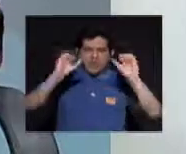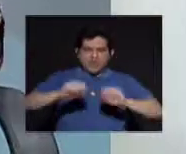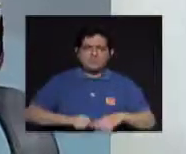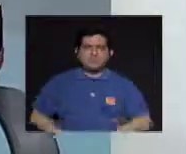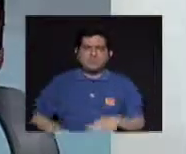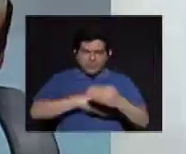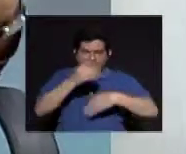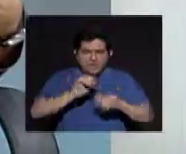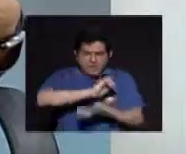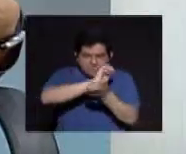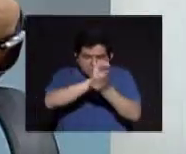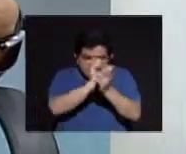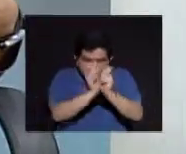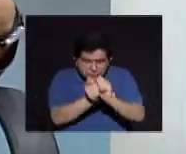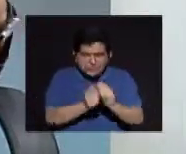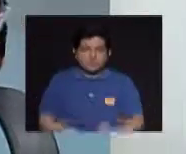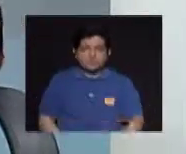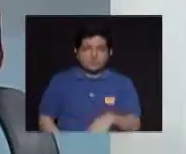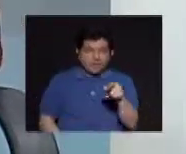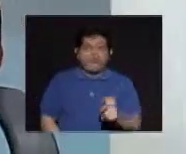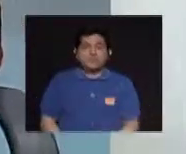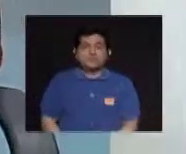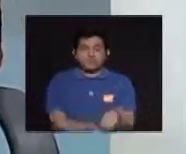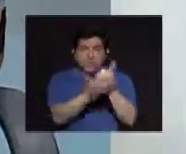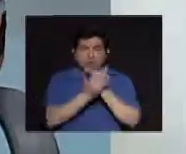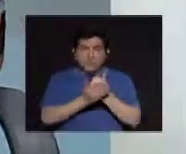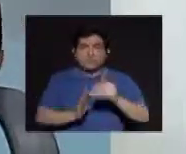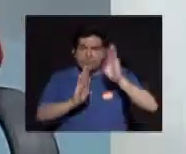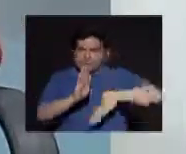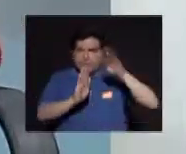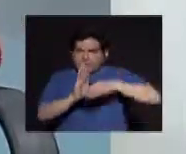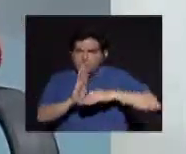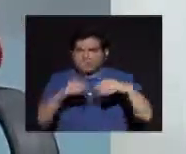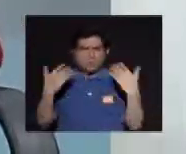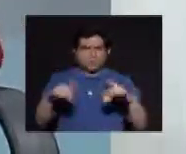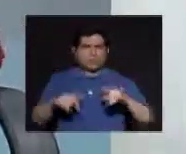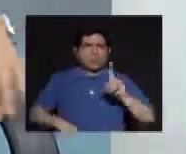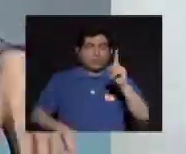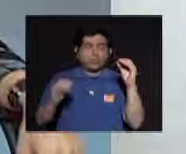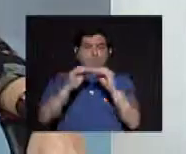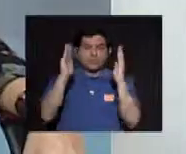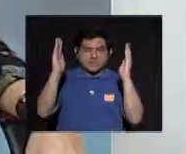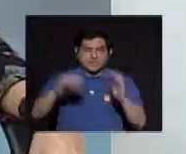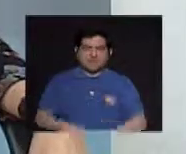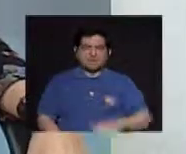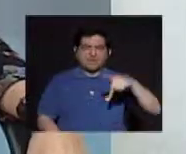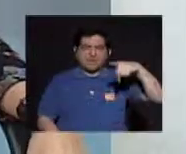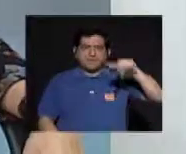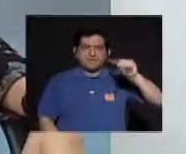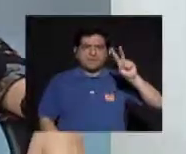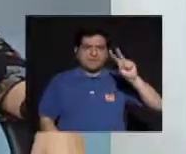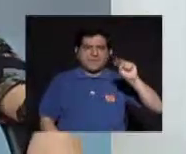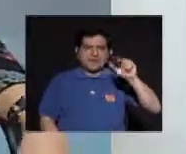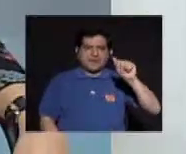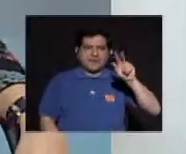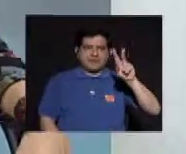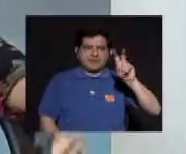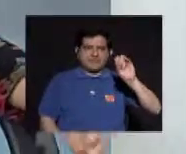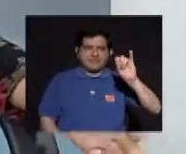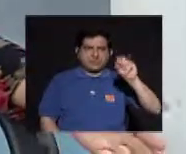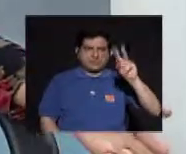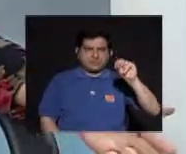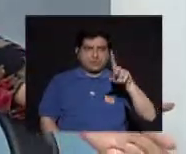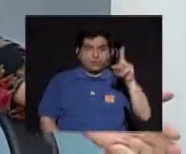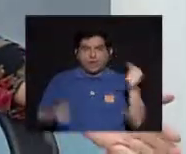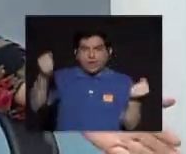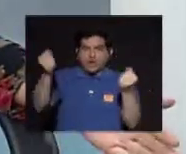la película, y para poderlo revelar. Nos hicieron, o sea, regalías y descuentos gigantes, pero uno de los más grandes fue con Panavision. O sea,